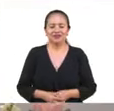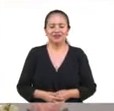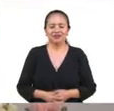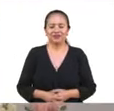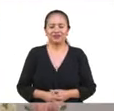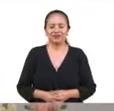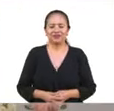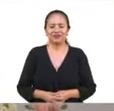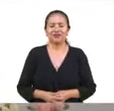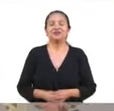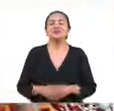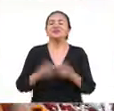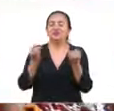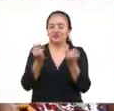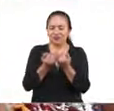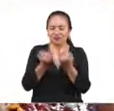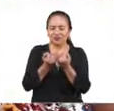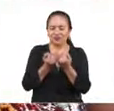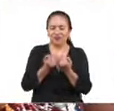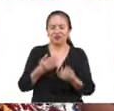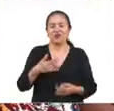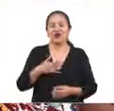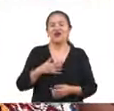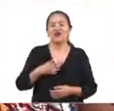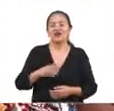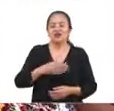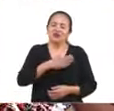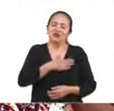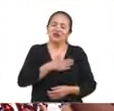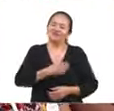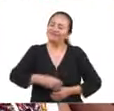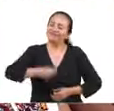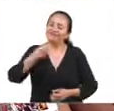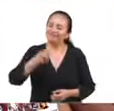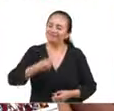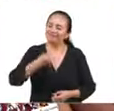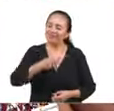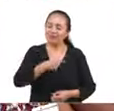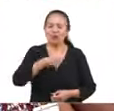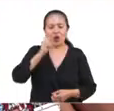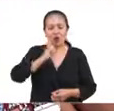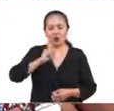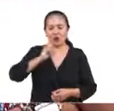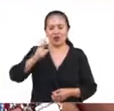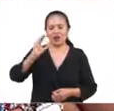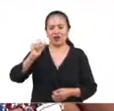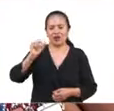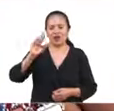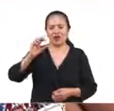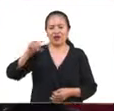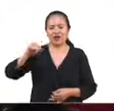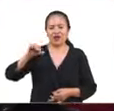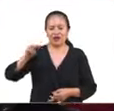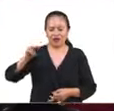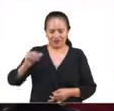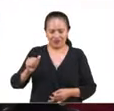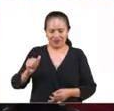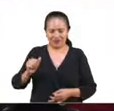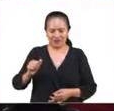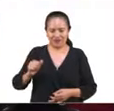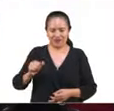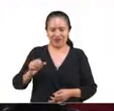Y también saludo con mucho afecto a la compañera Carmina Enciso, en representación de